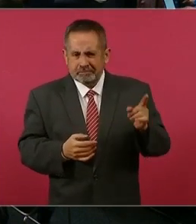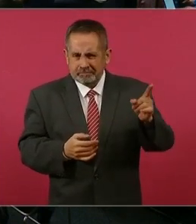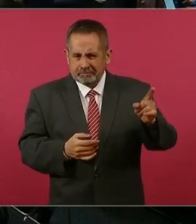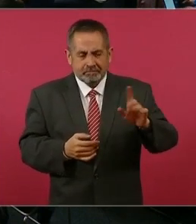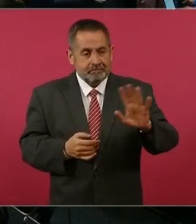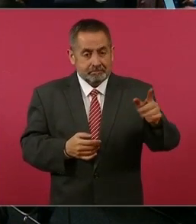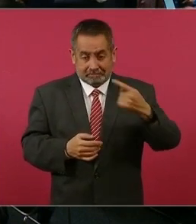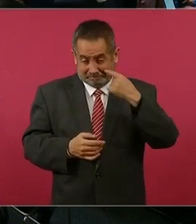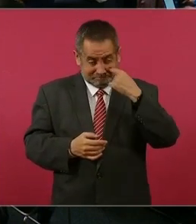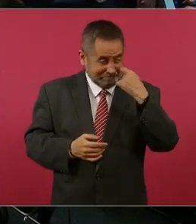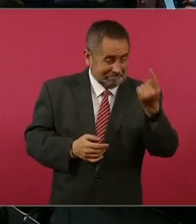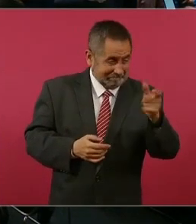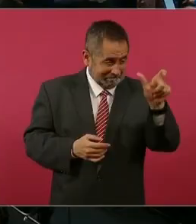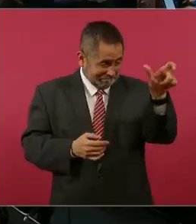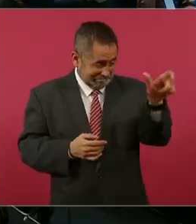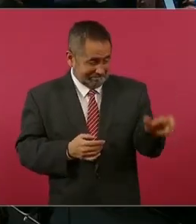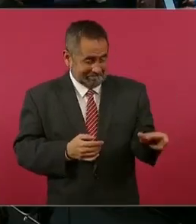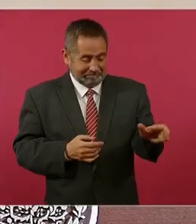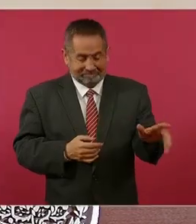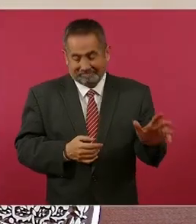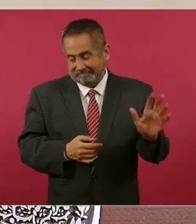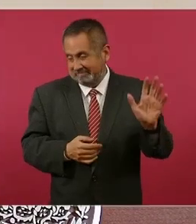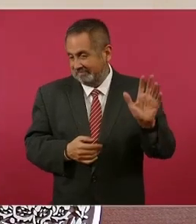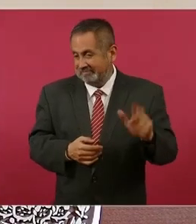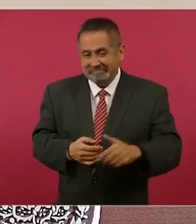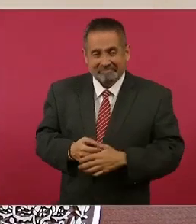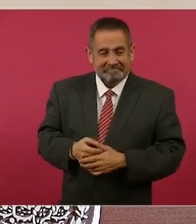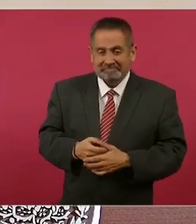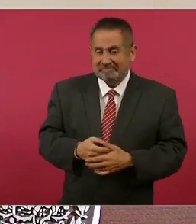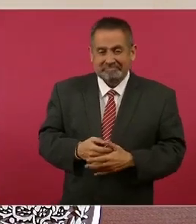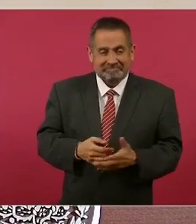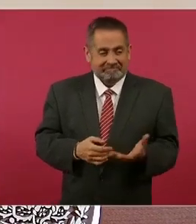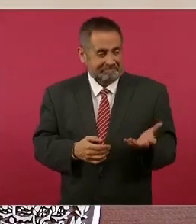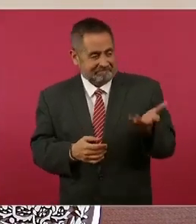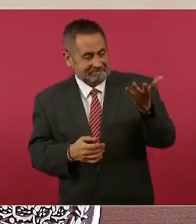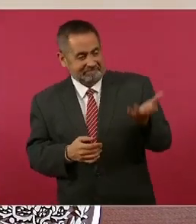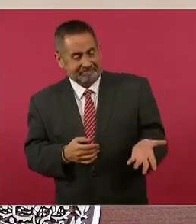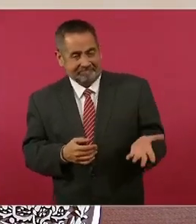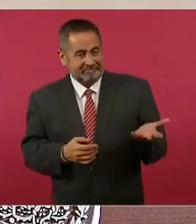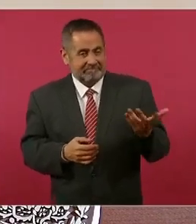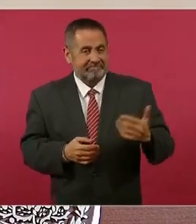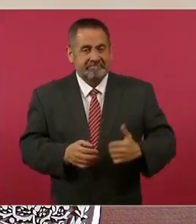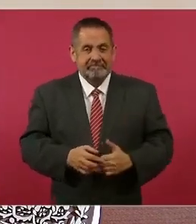el talante de este senador en